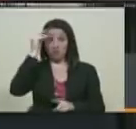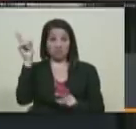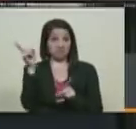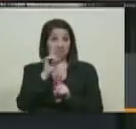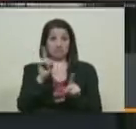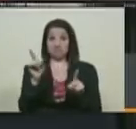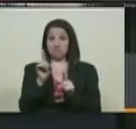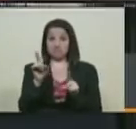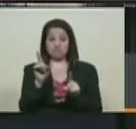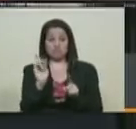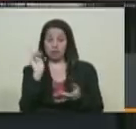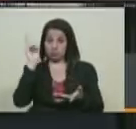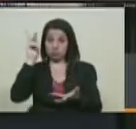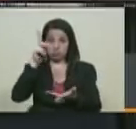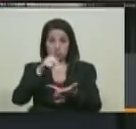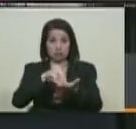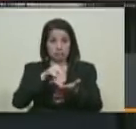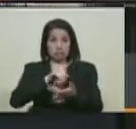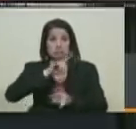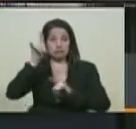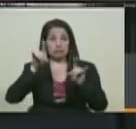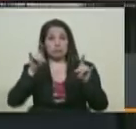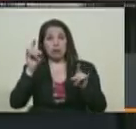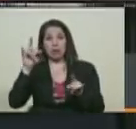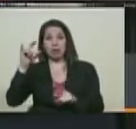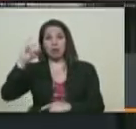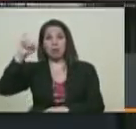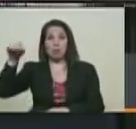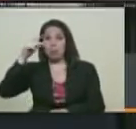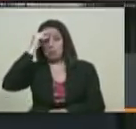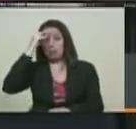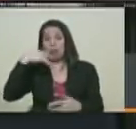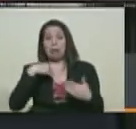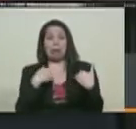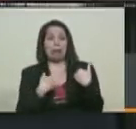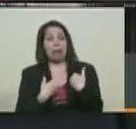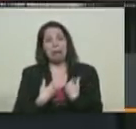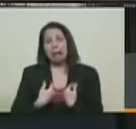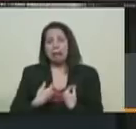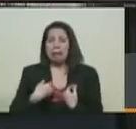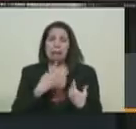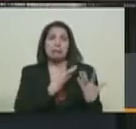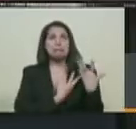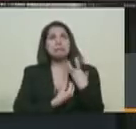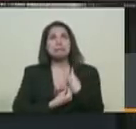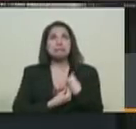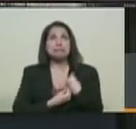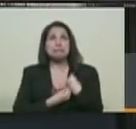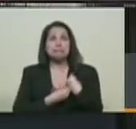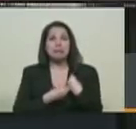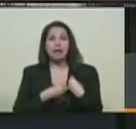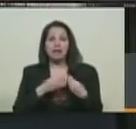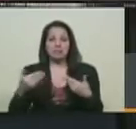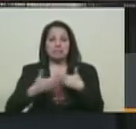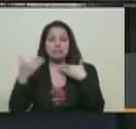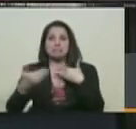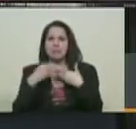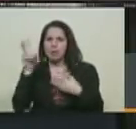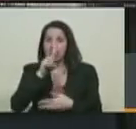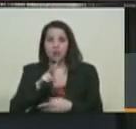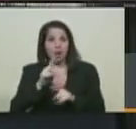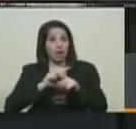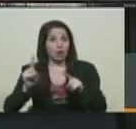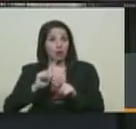viaja y viene deprimido, derrotado del exterior para hacerle daño a Venezuela, ¿no? Hubel, Carlos